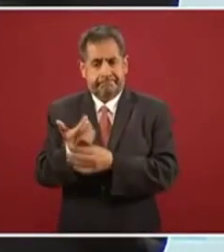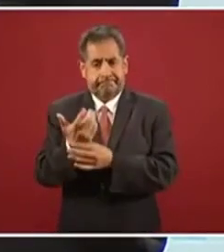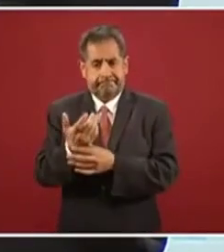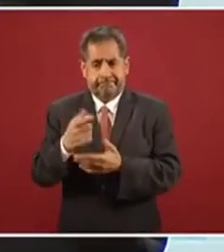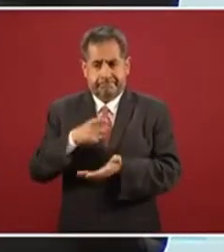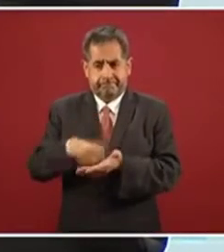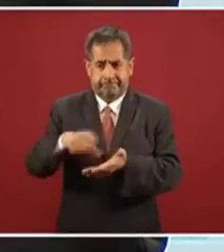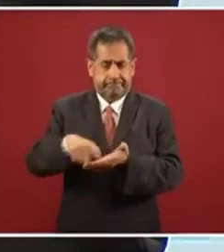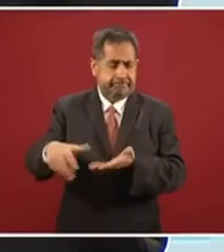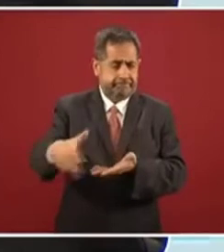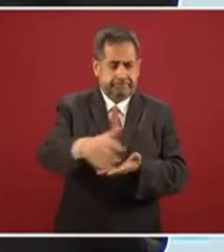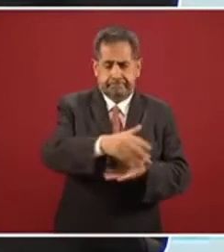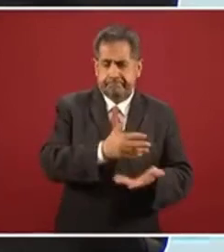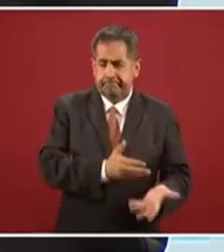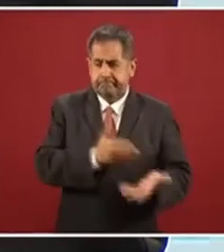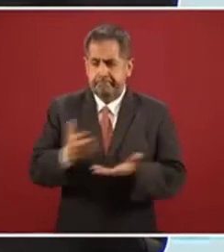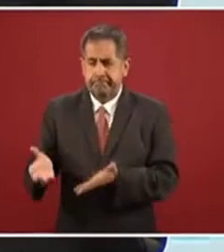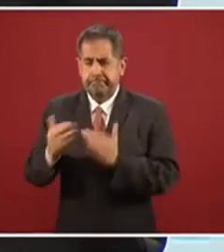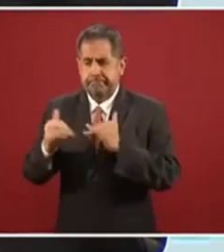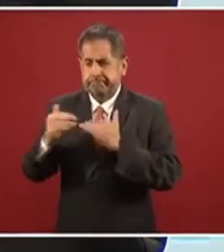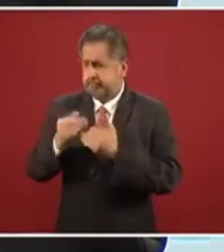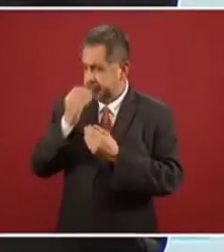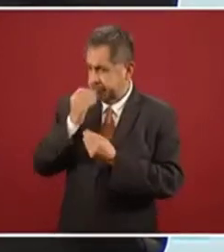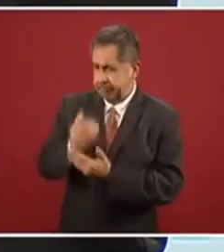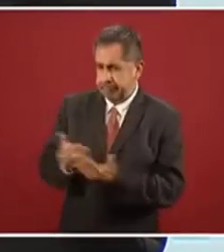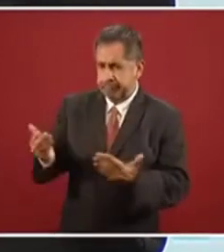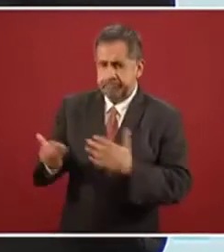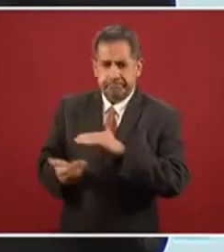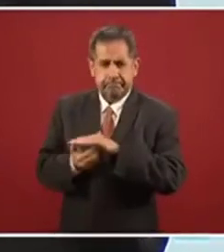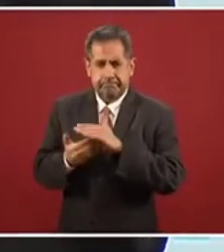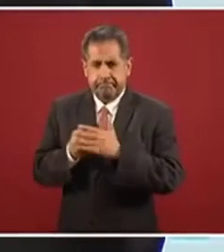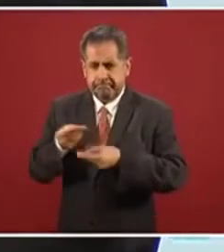puede llegar a la mesa de los mexicanos.